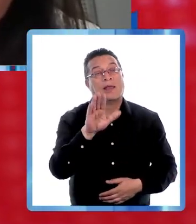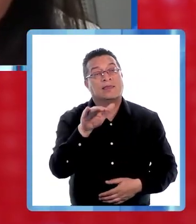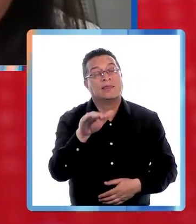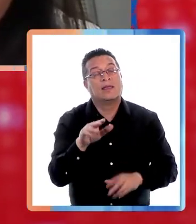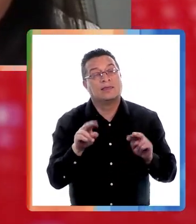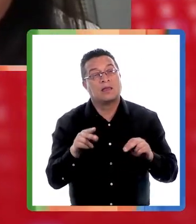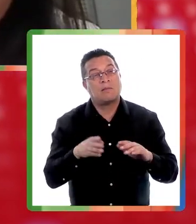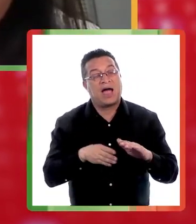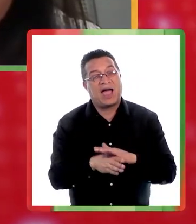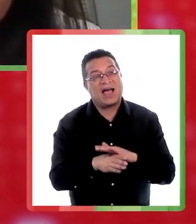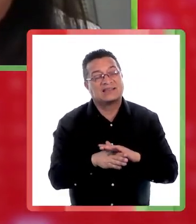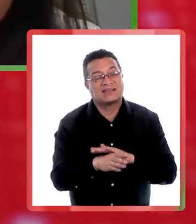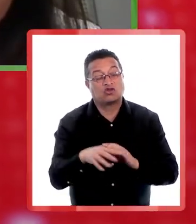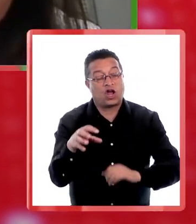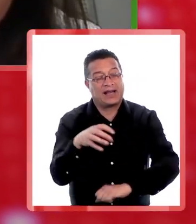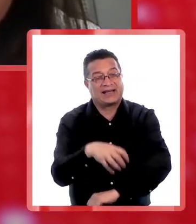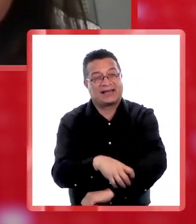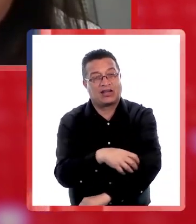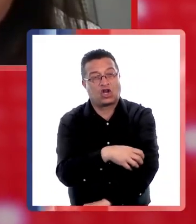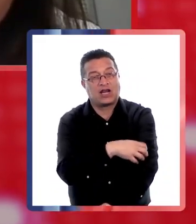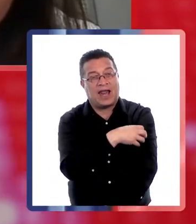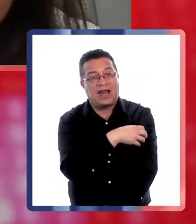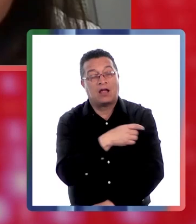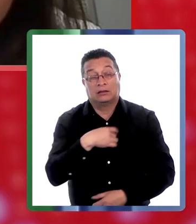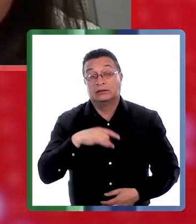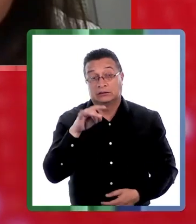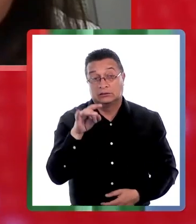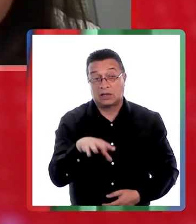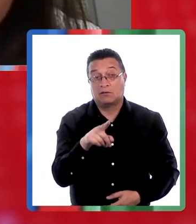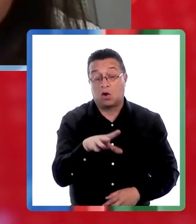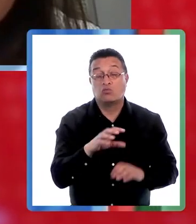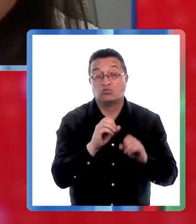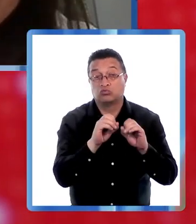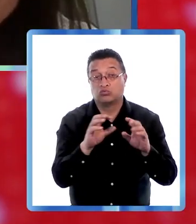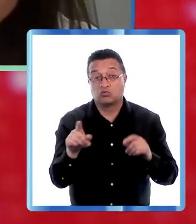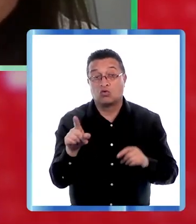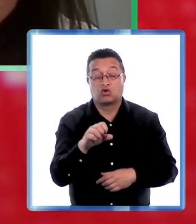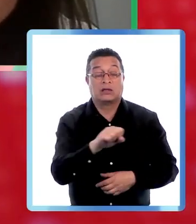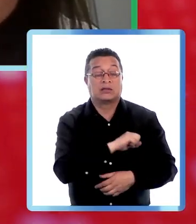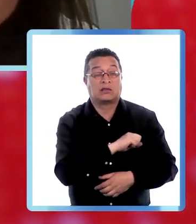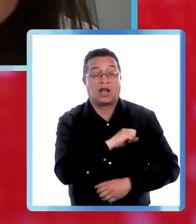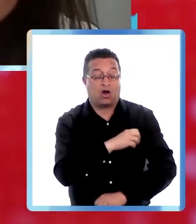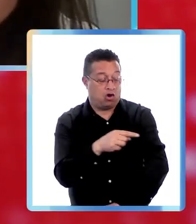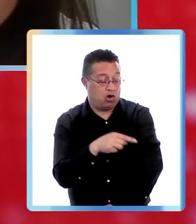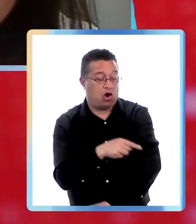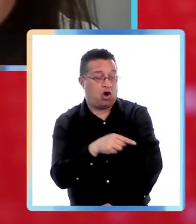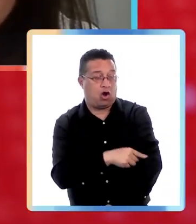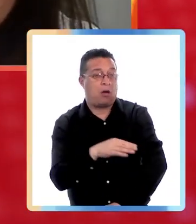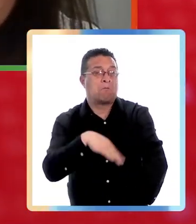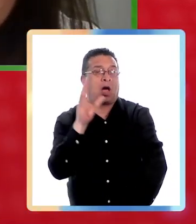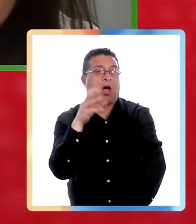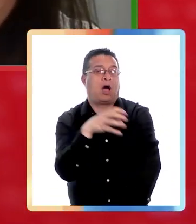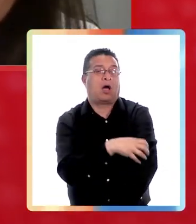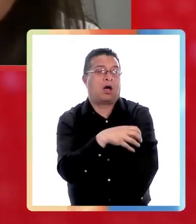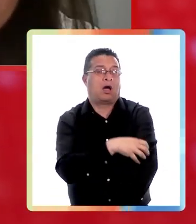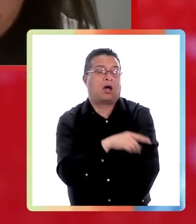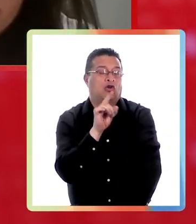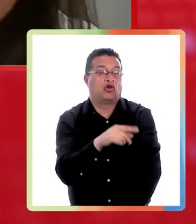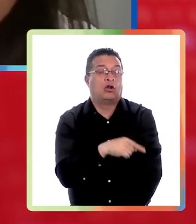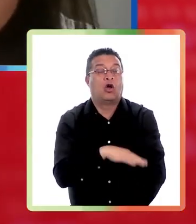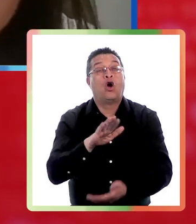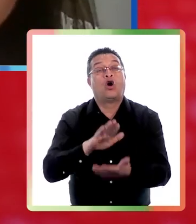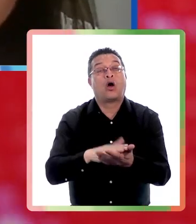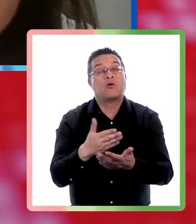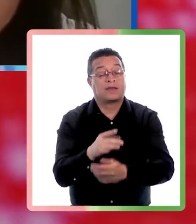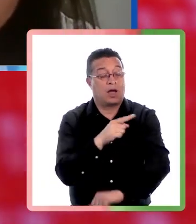de acceso, por ejemplo, a nivel regional, porque también sabemos que en muchos casos Santiago es Chile, y